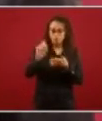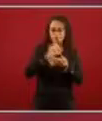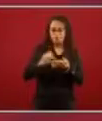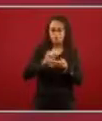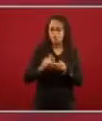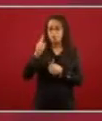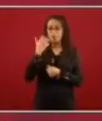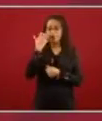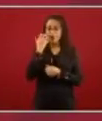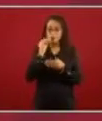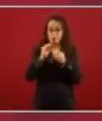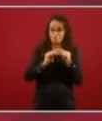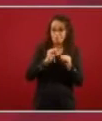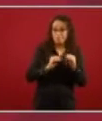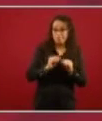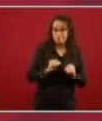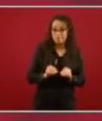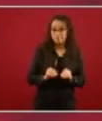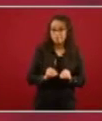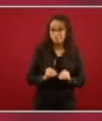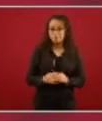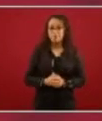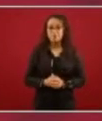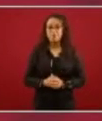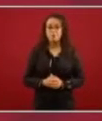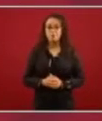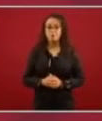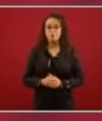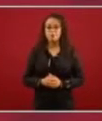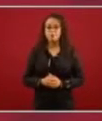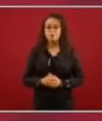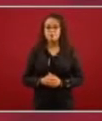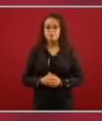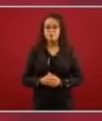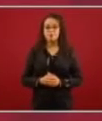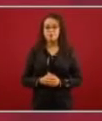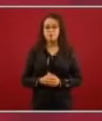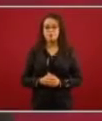tendenciosos, porque están al servicio